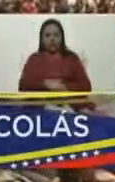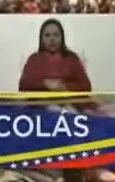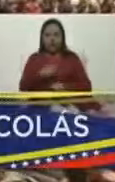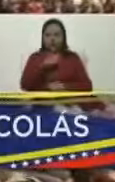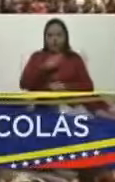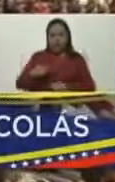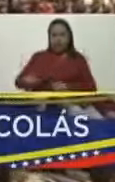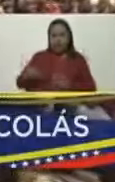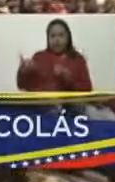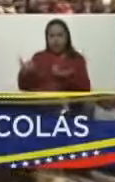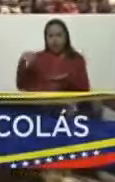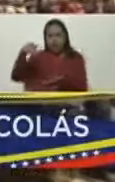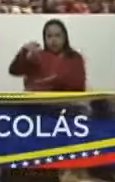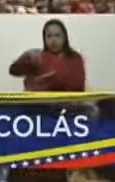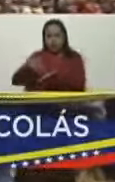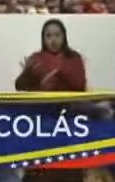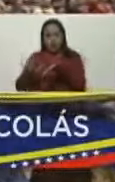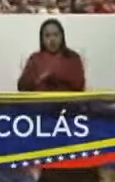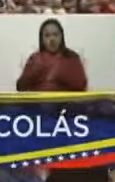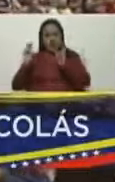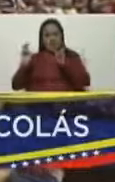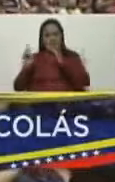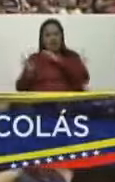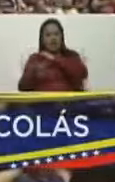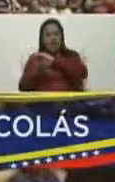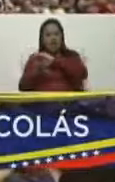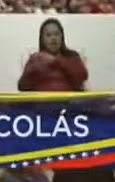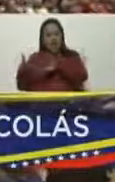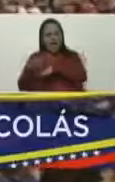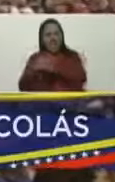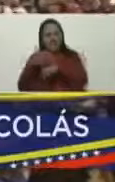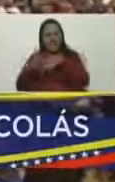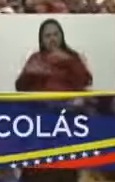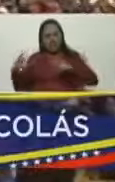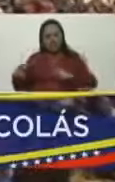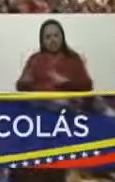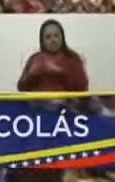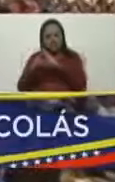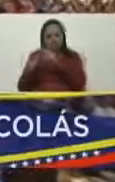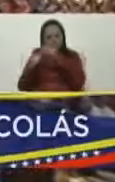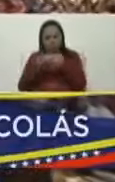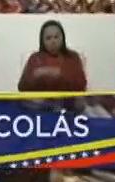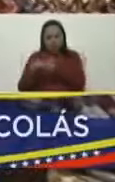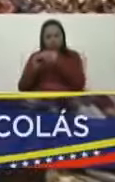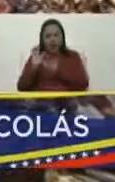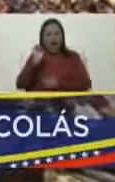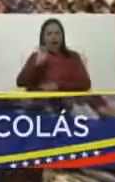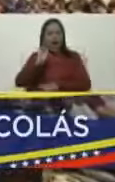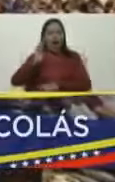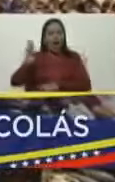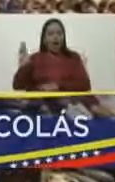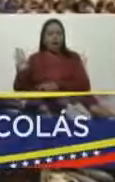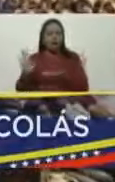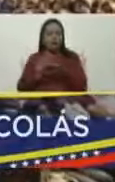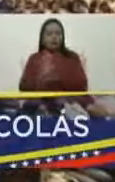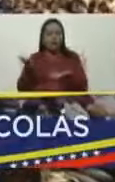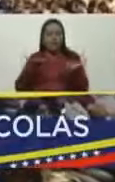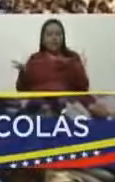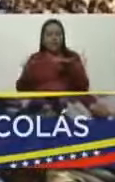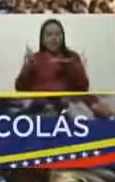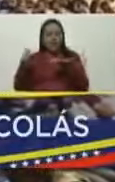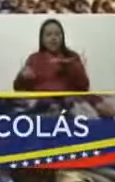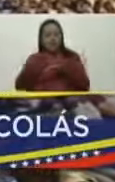a las aplicaciones tecnológicas, las startups. Usted estuvo un acto con ellos. Y bueno, aplicaciones, los servicios, lavado de carros, que